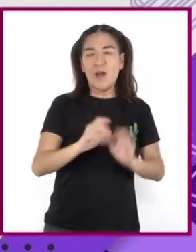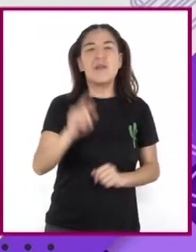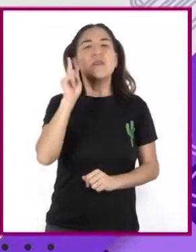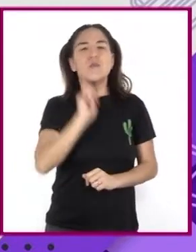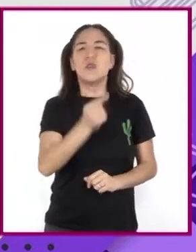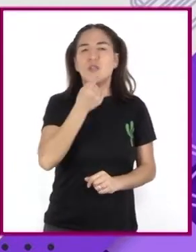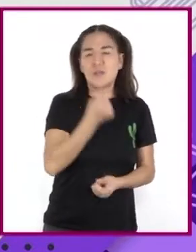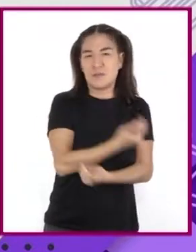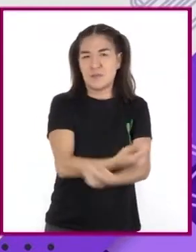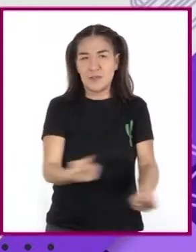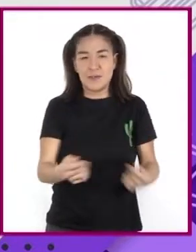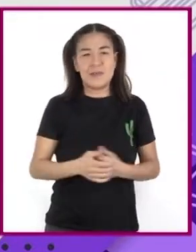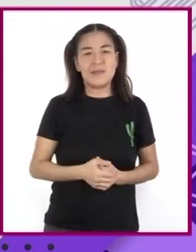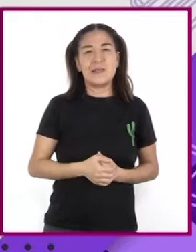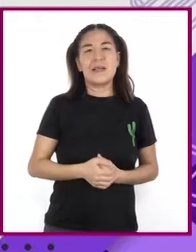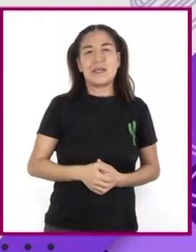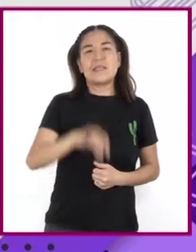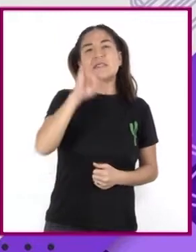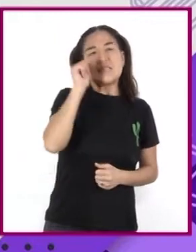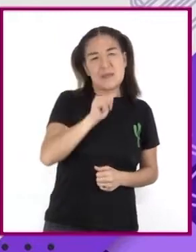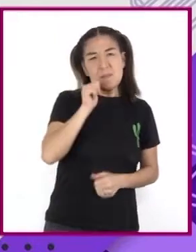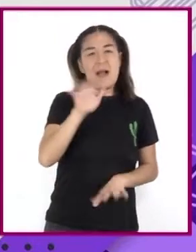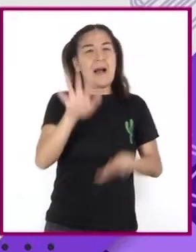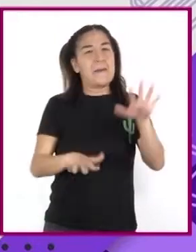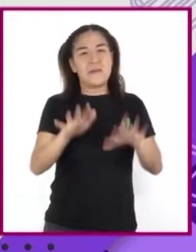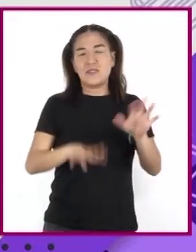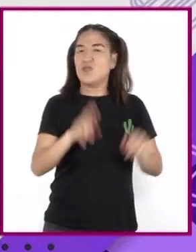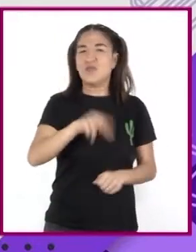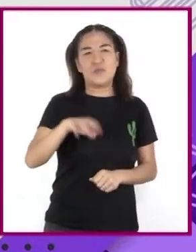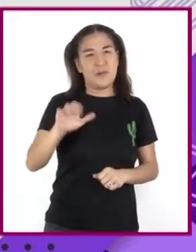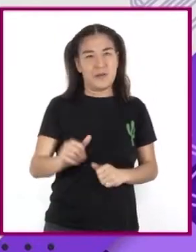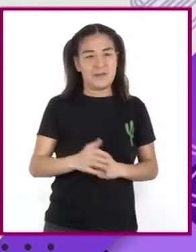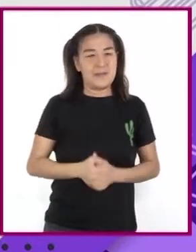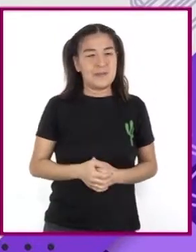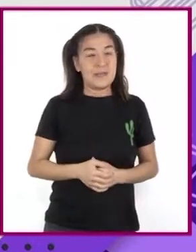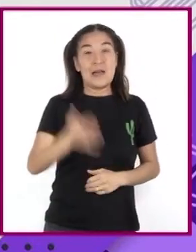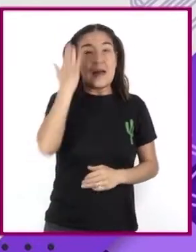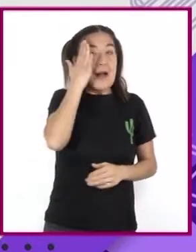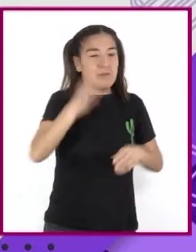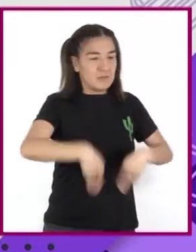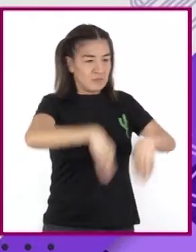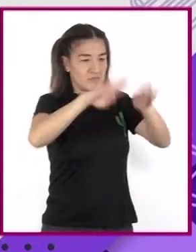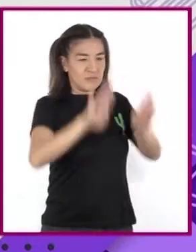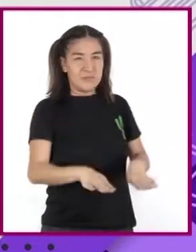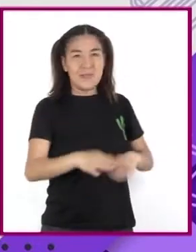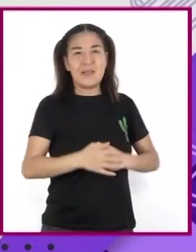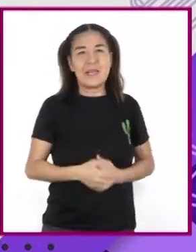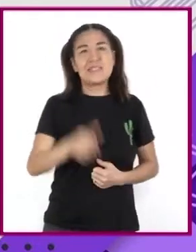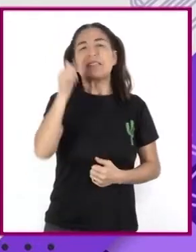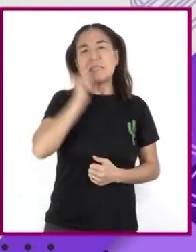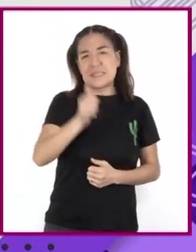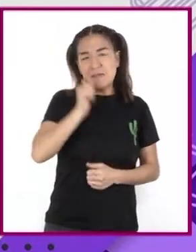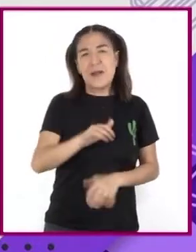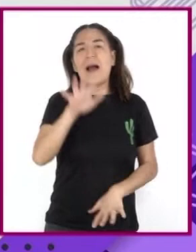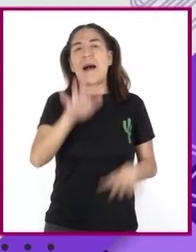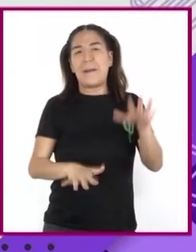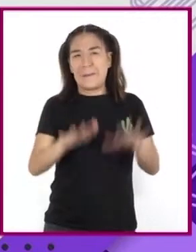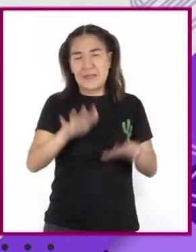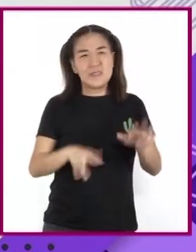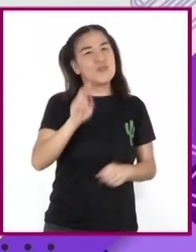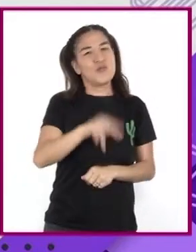los niños, siempre, a veces, nunca. Tender camas, siempre, a veces,